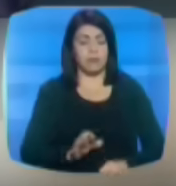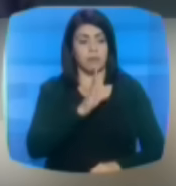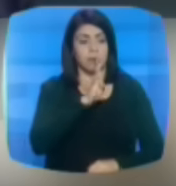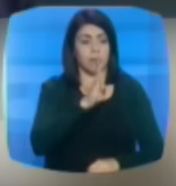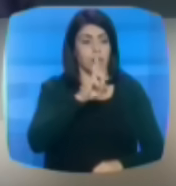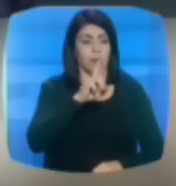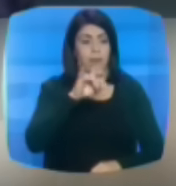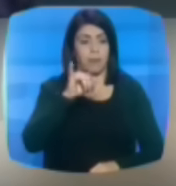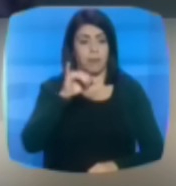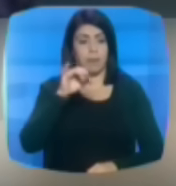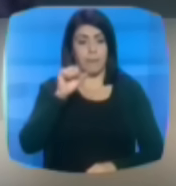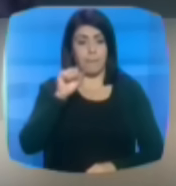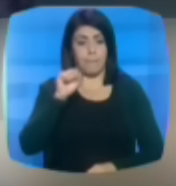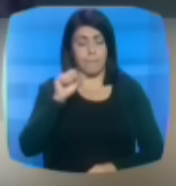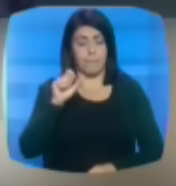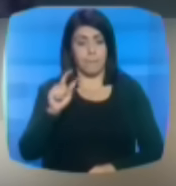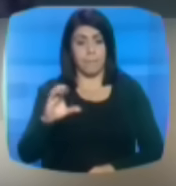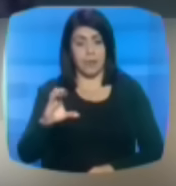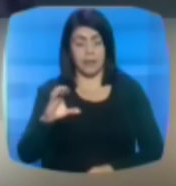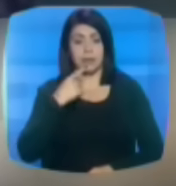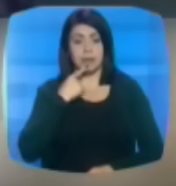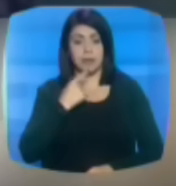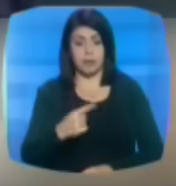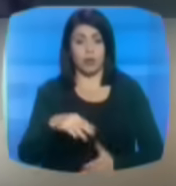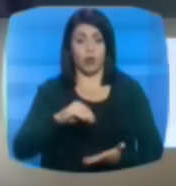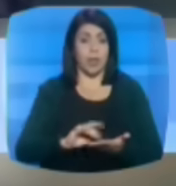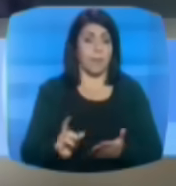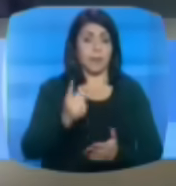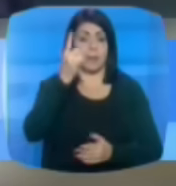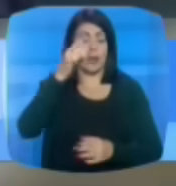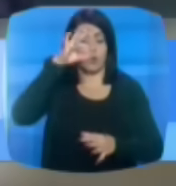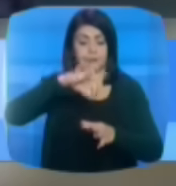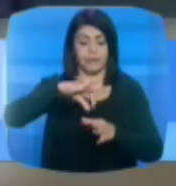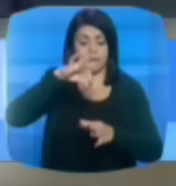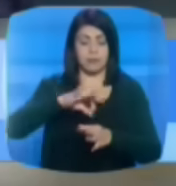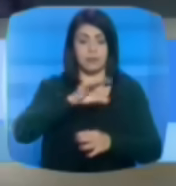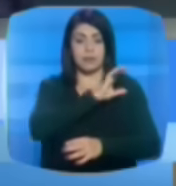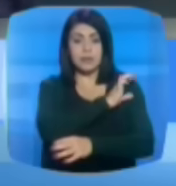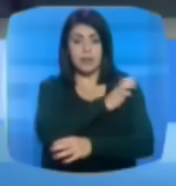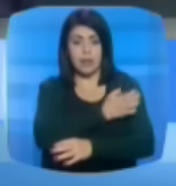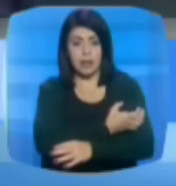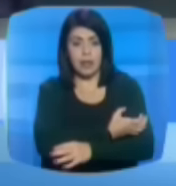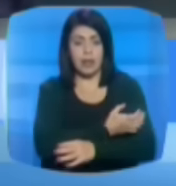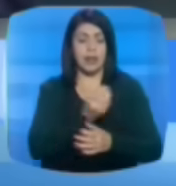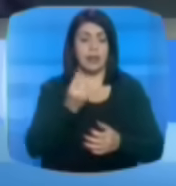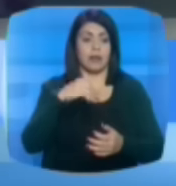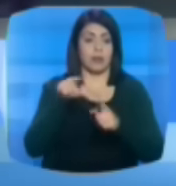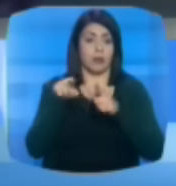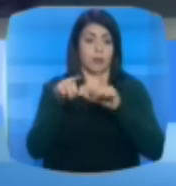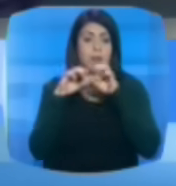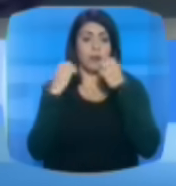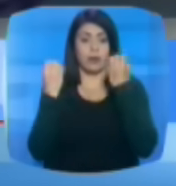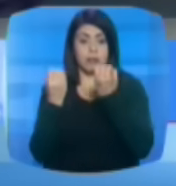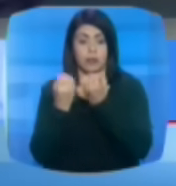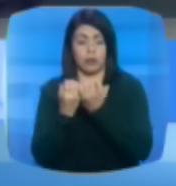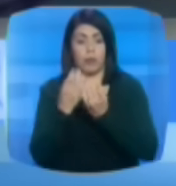BRICS. Y estamos nosotros priorizando todas las inversiones energéticas con los BRICS,